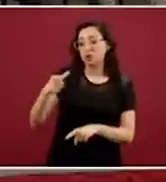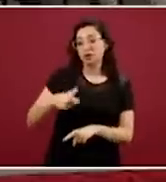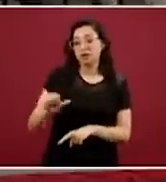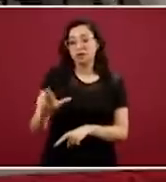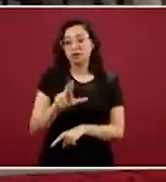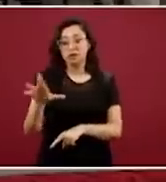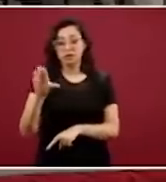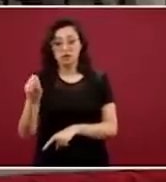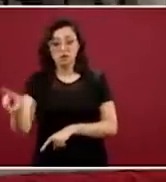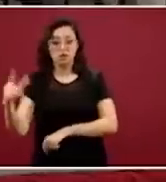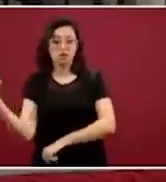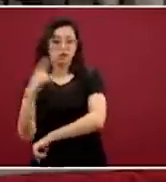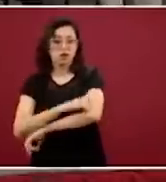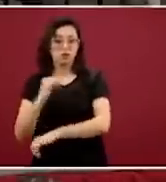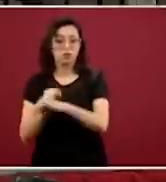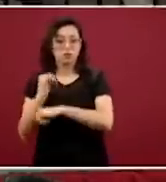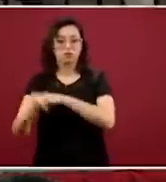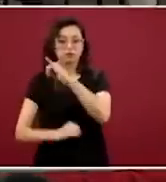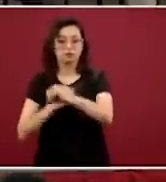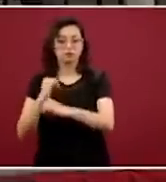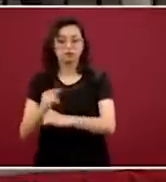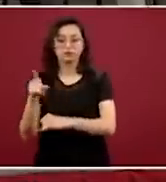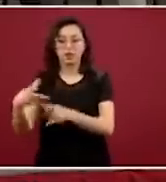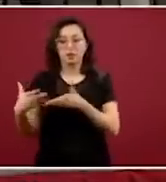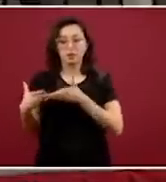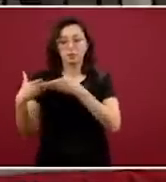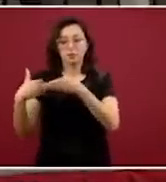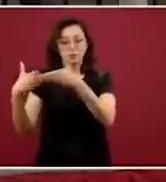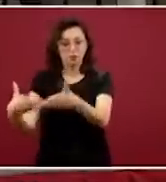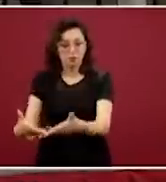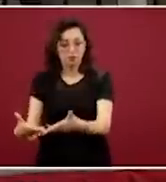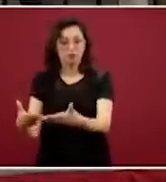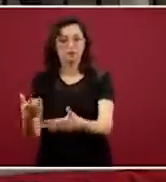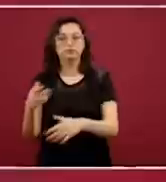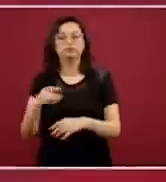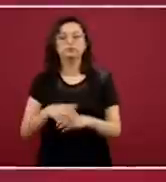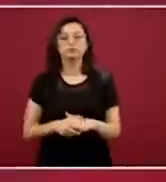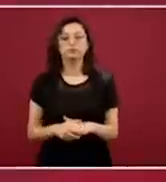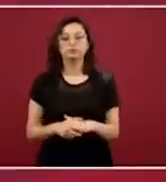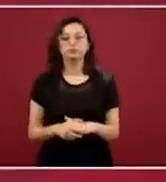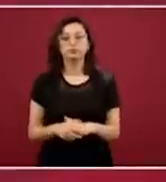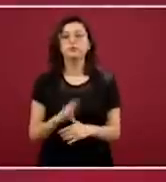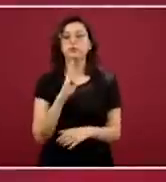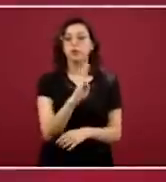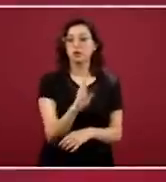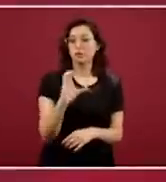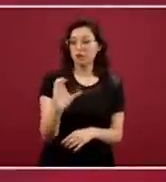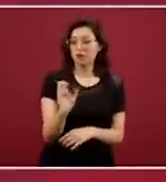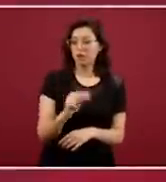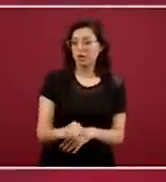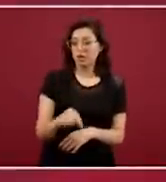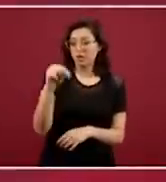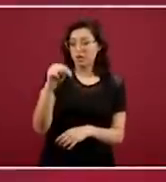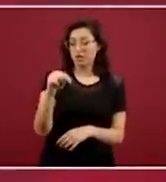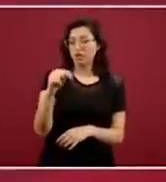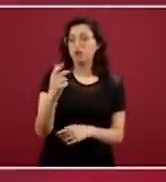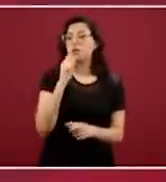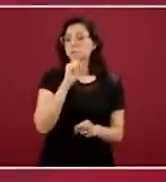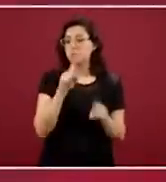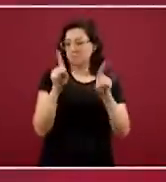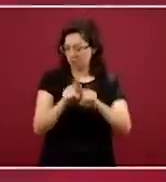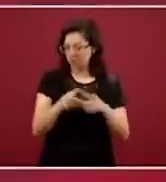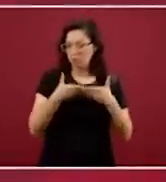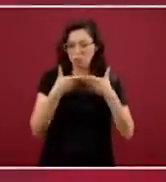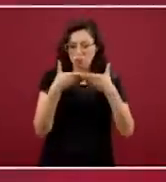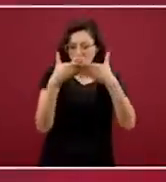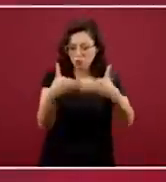aeropuerto internacional, incluye sus puertos marítimos, y en el caso de Baja California Norte, y lo mismo, los puertos marítimos, el